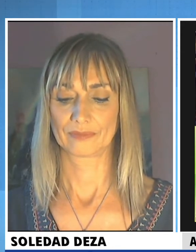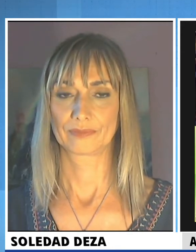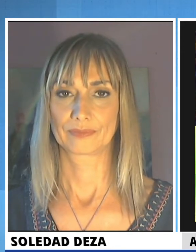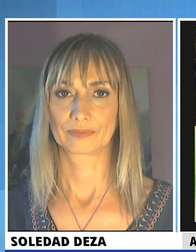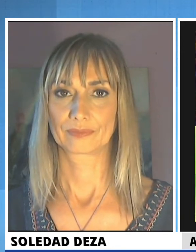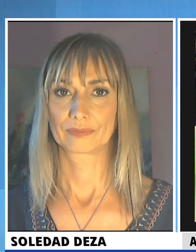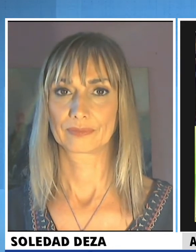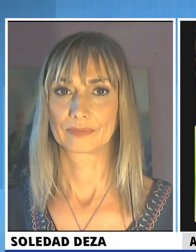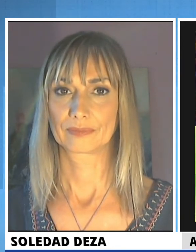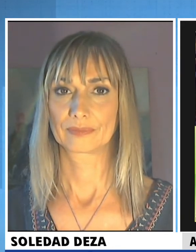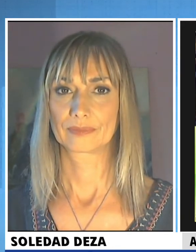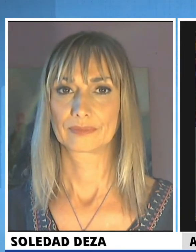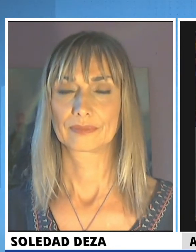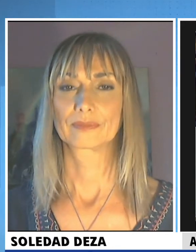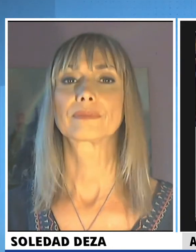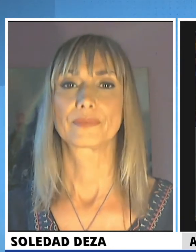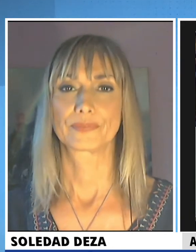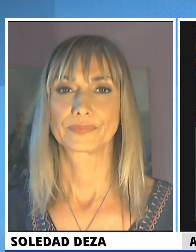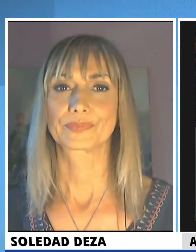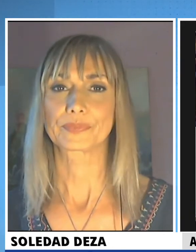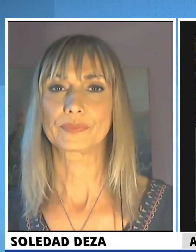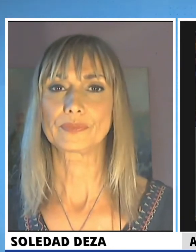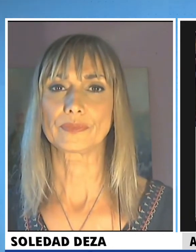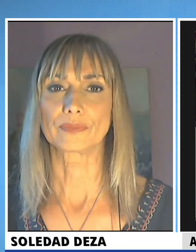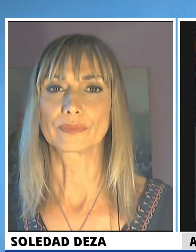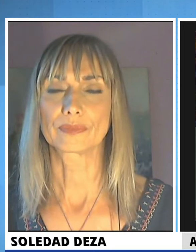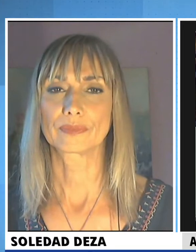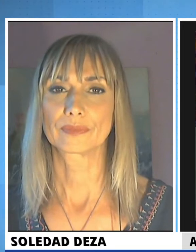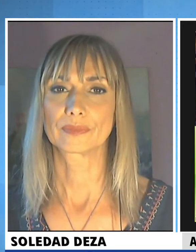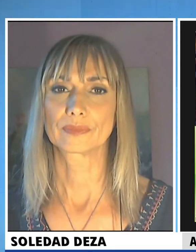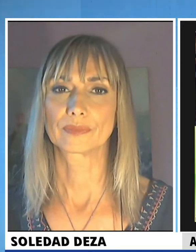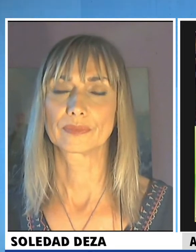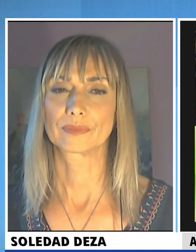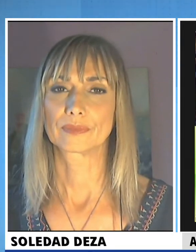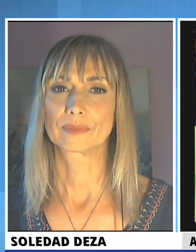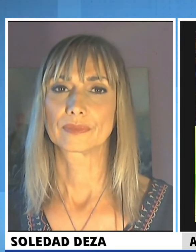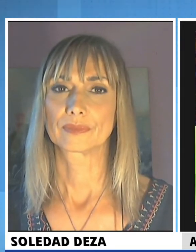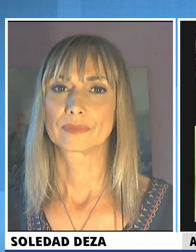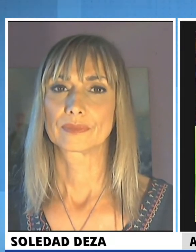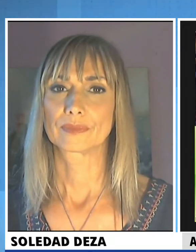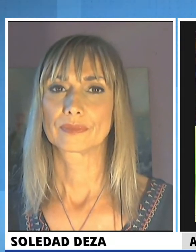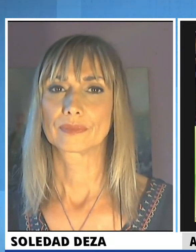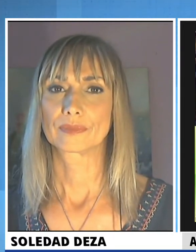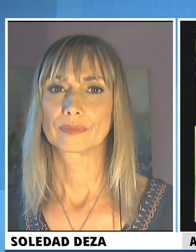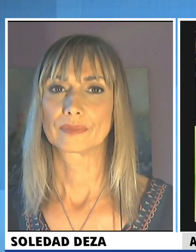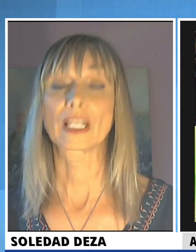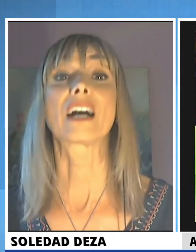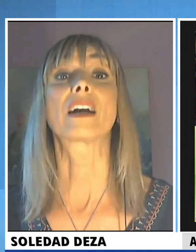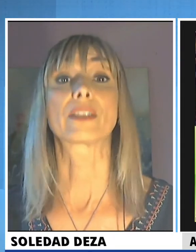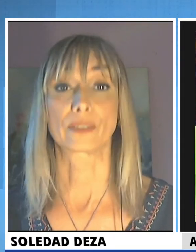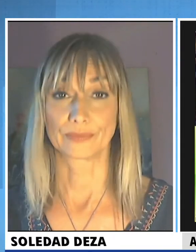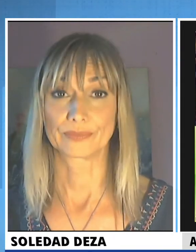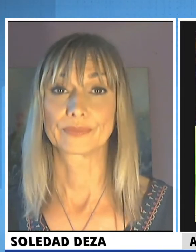a los casos policiales, claro, pero no vemos la violencia institucional que supone negar un método anticonceptivo o